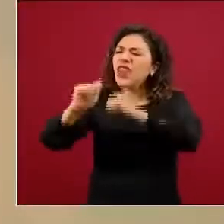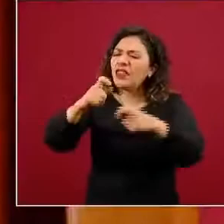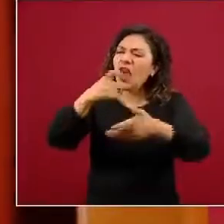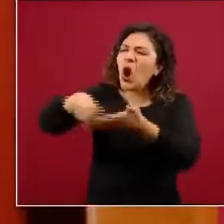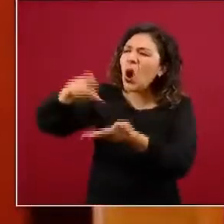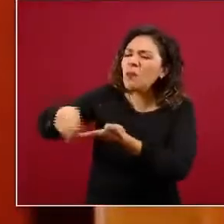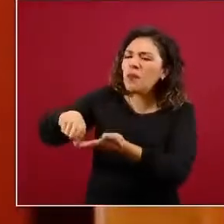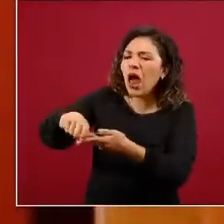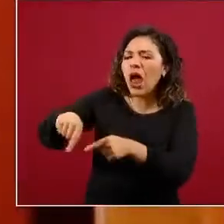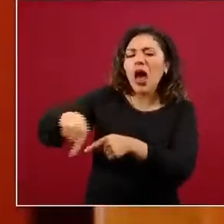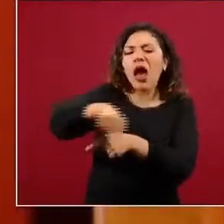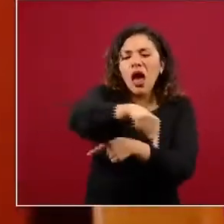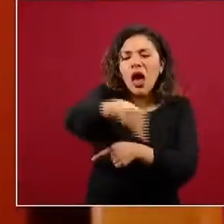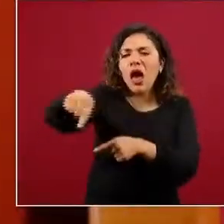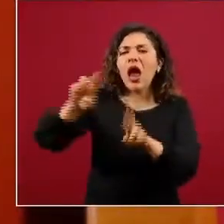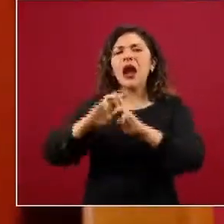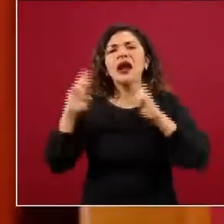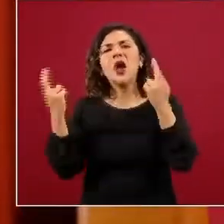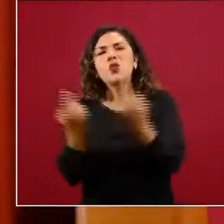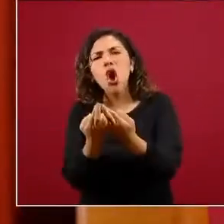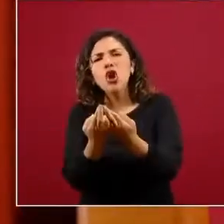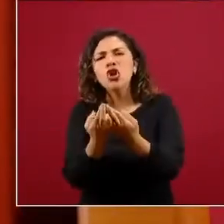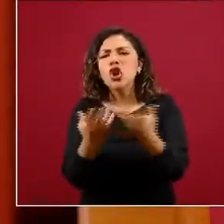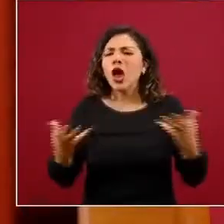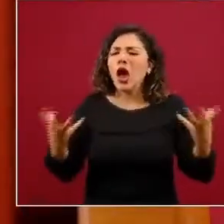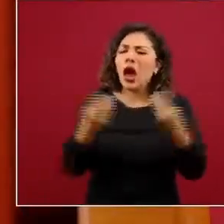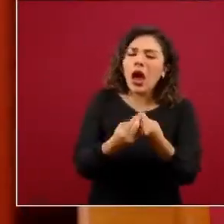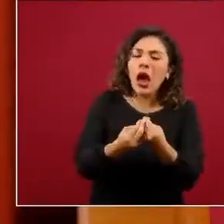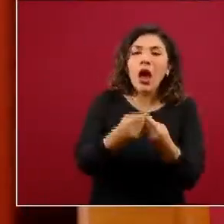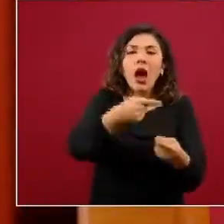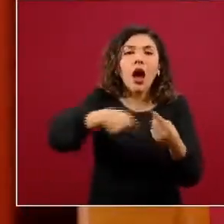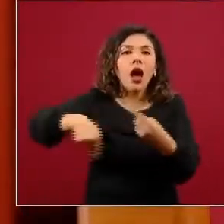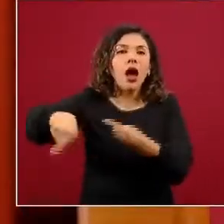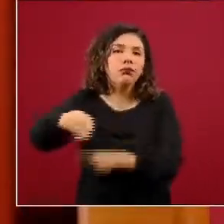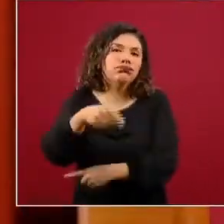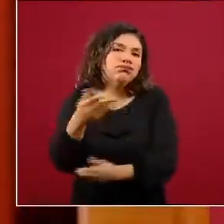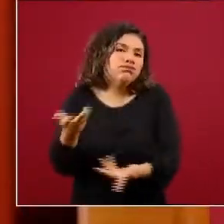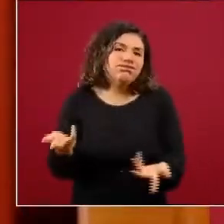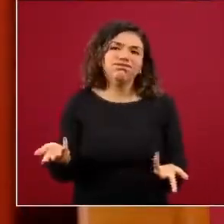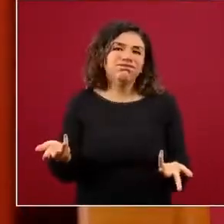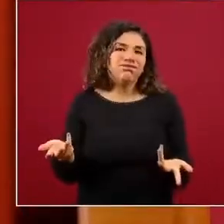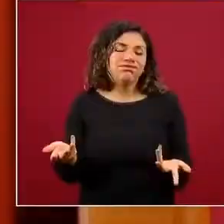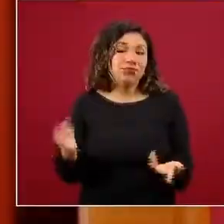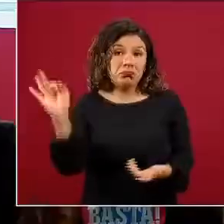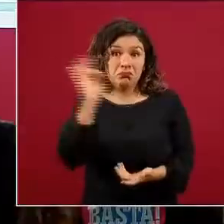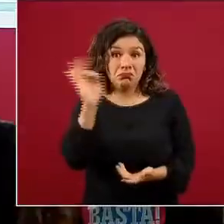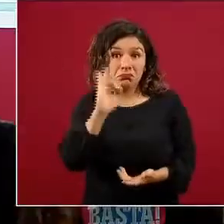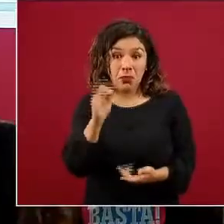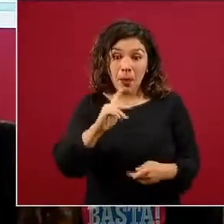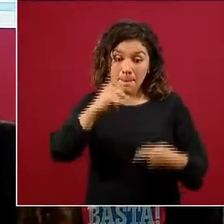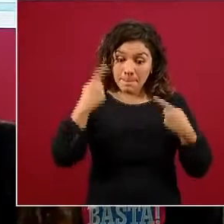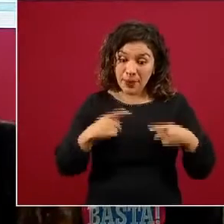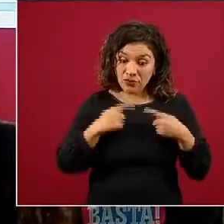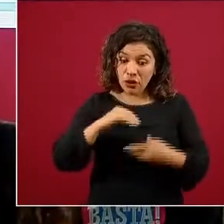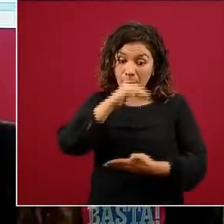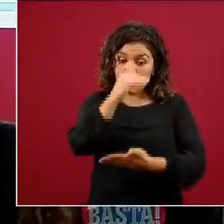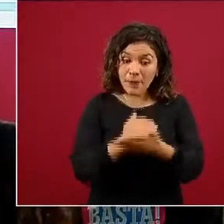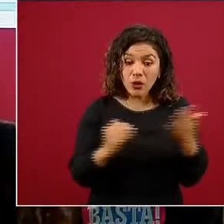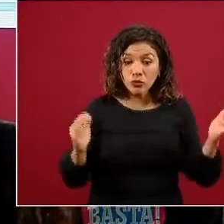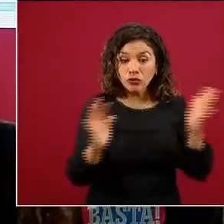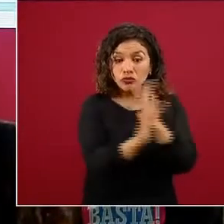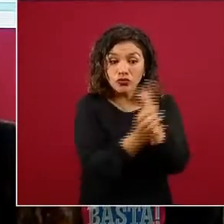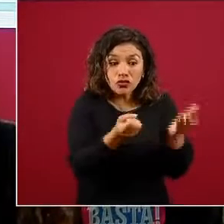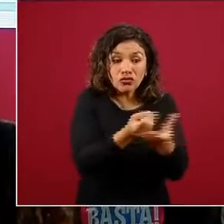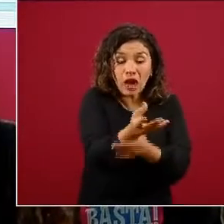y después se reúnan con otros conocidos, etcétera. Es decir, entre menos sea la movilidad de